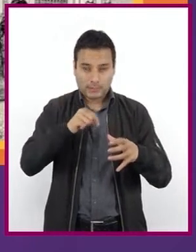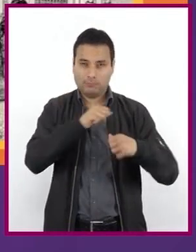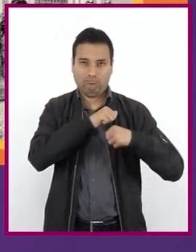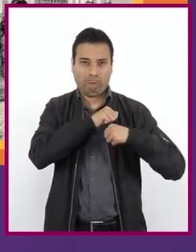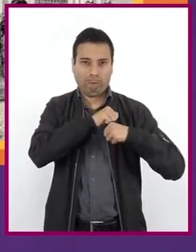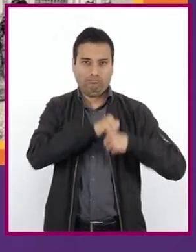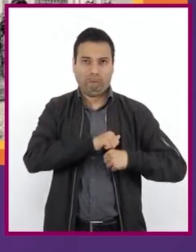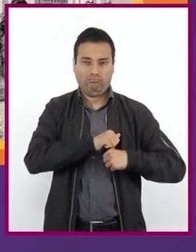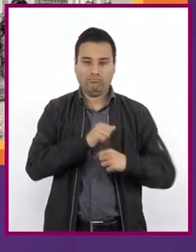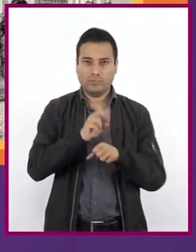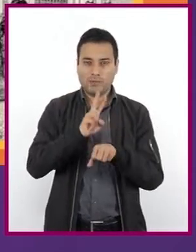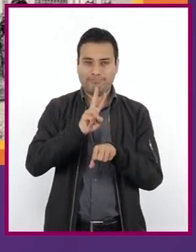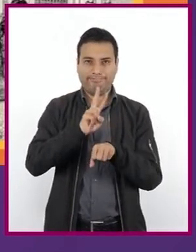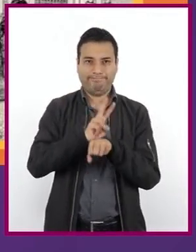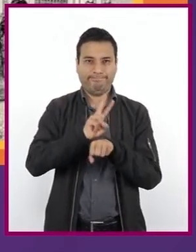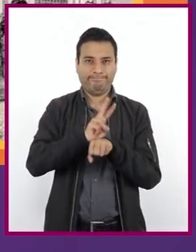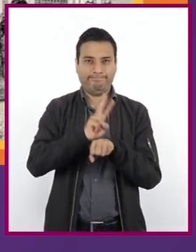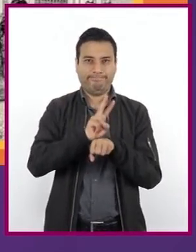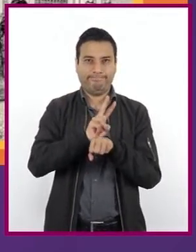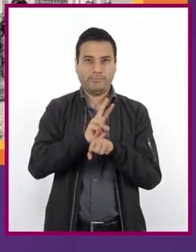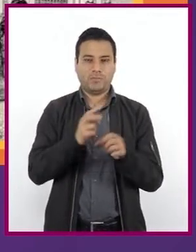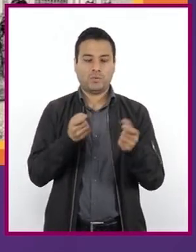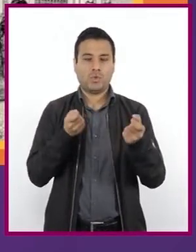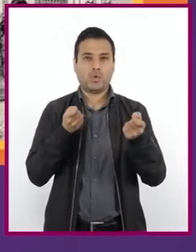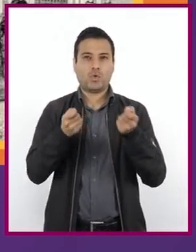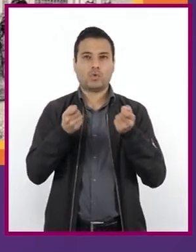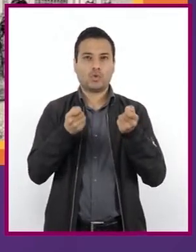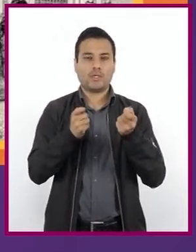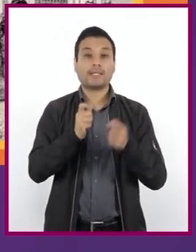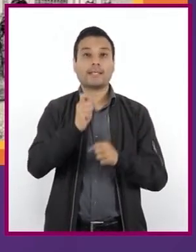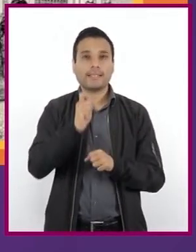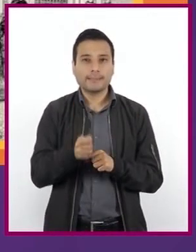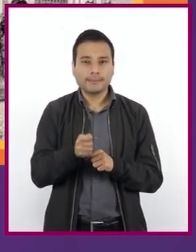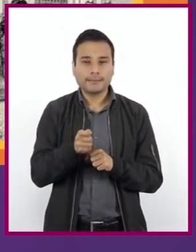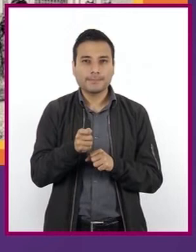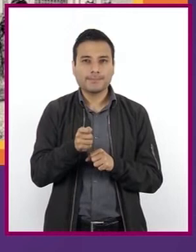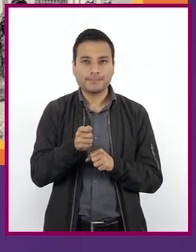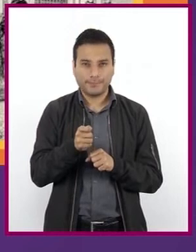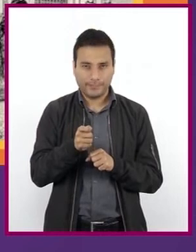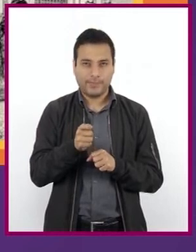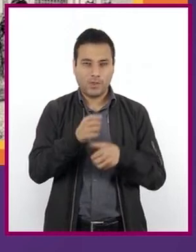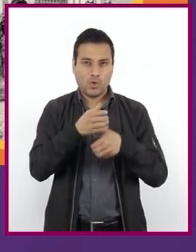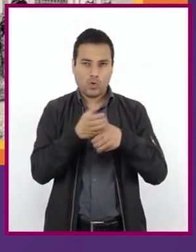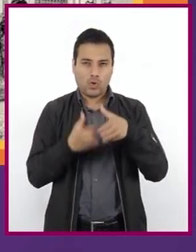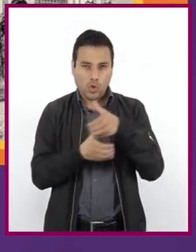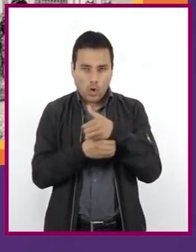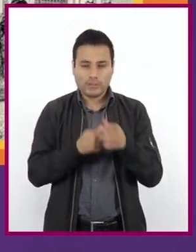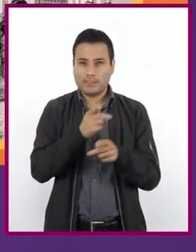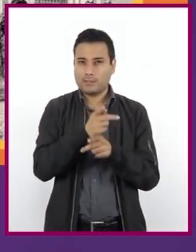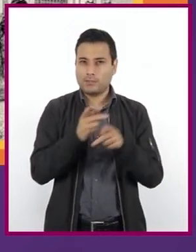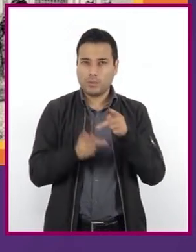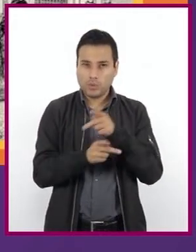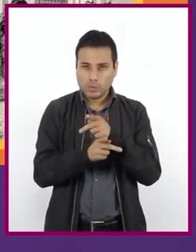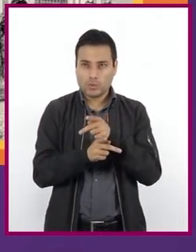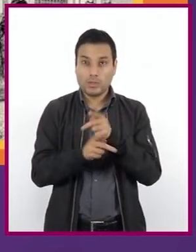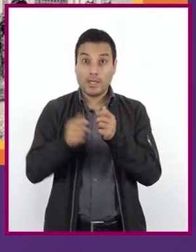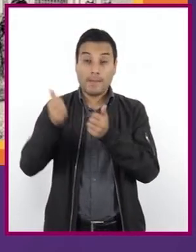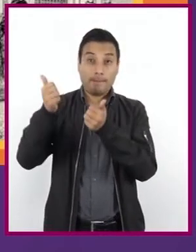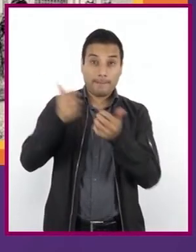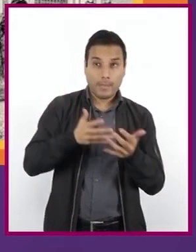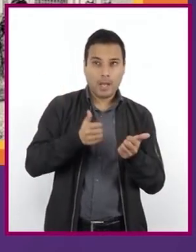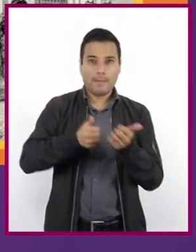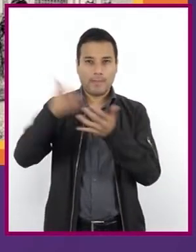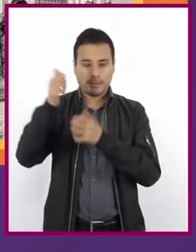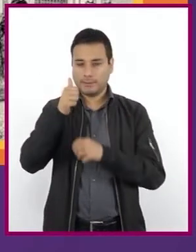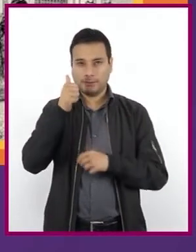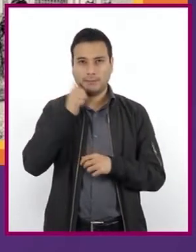de vigilar y controlar la entrada y salida de productos, lo que generó serios